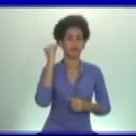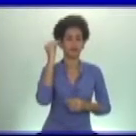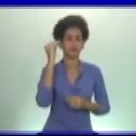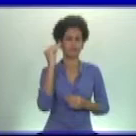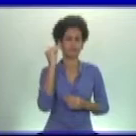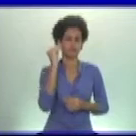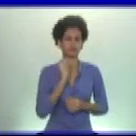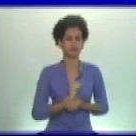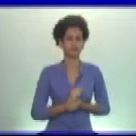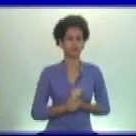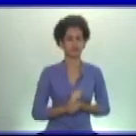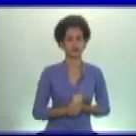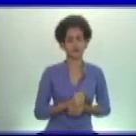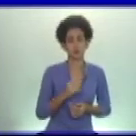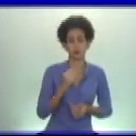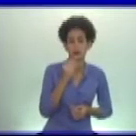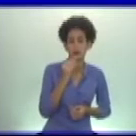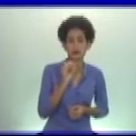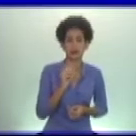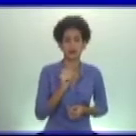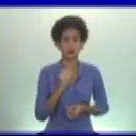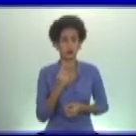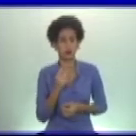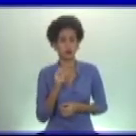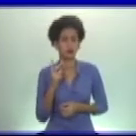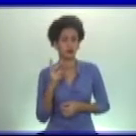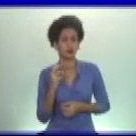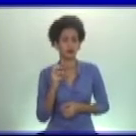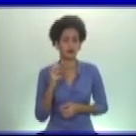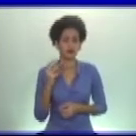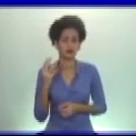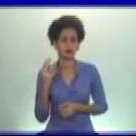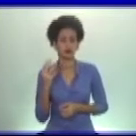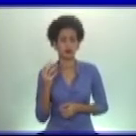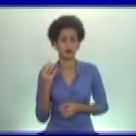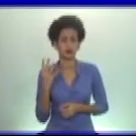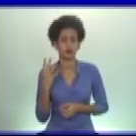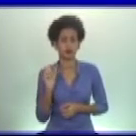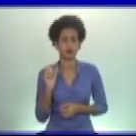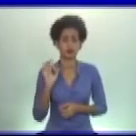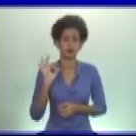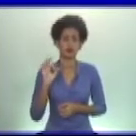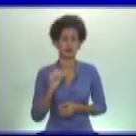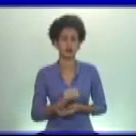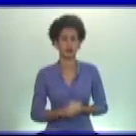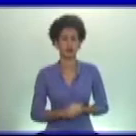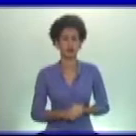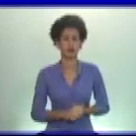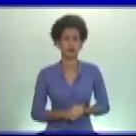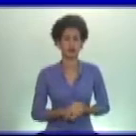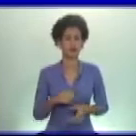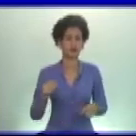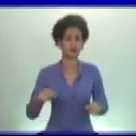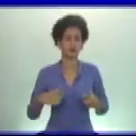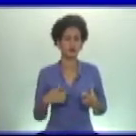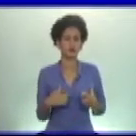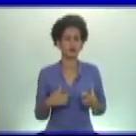podríamos decir que es divisor el 1, el 2, el 4, el 8. ¿Se cumple la definición de